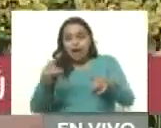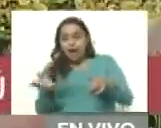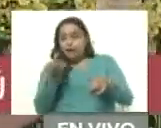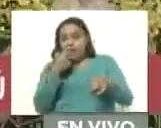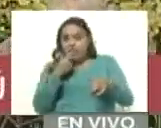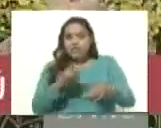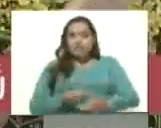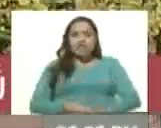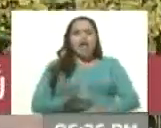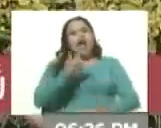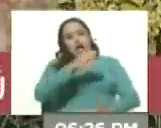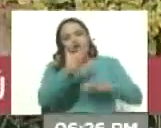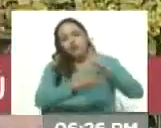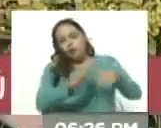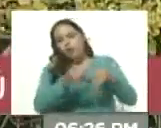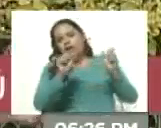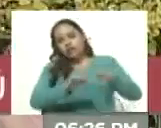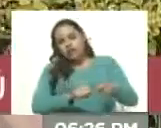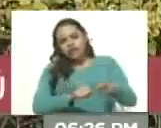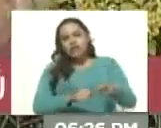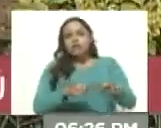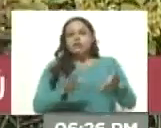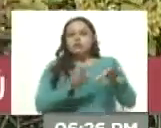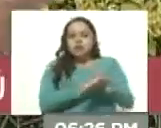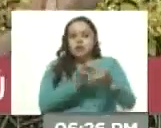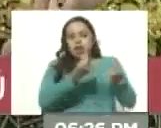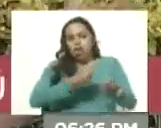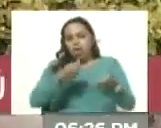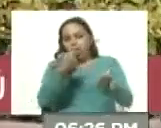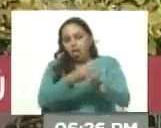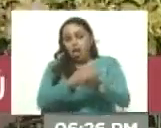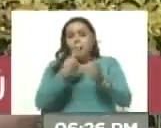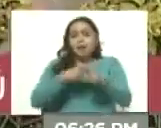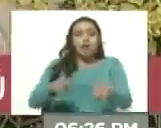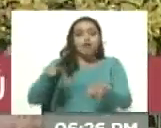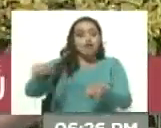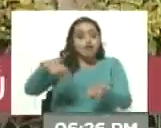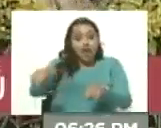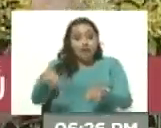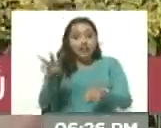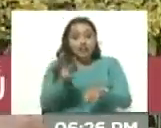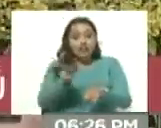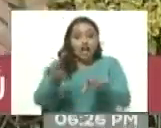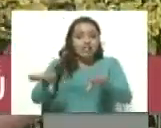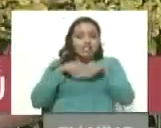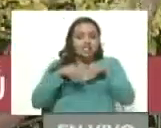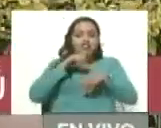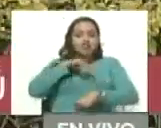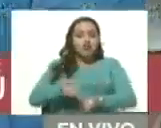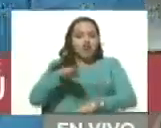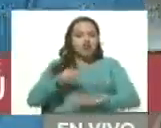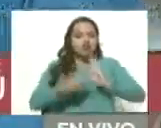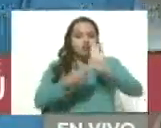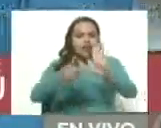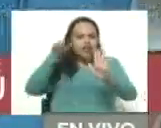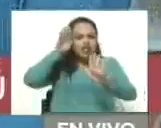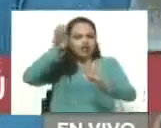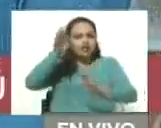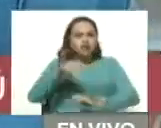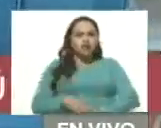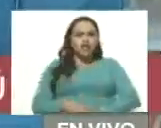problemas que puede haber valor en los que tienen valor en su historia y proyecto en un futuro a la venezolana